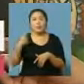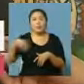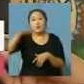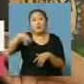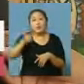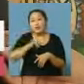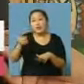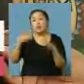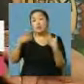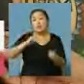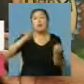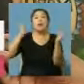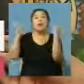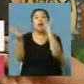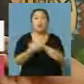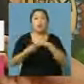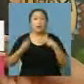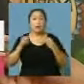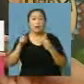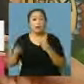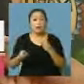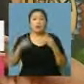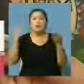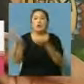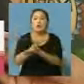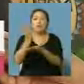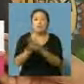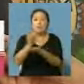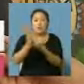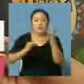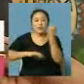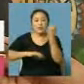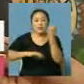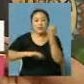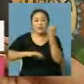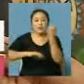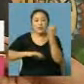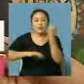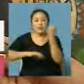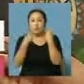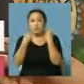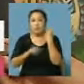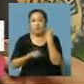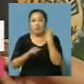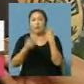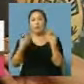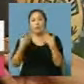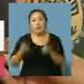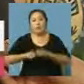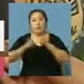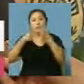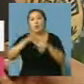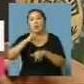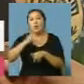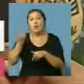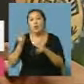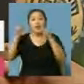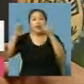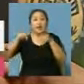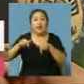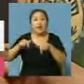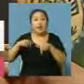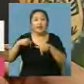Es la región que puede cambiar la producción agrícola, le puede dar a Jujuy, a la